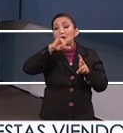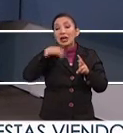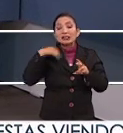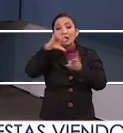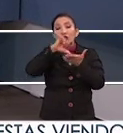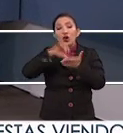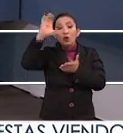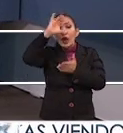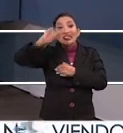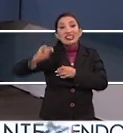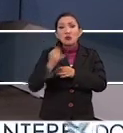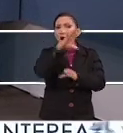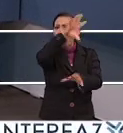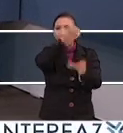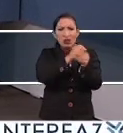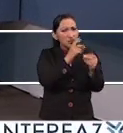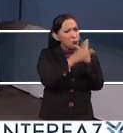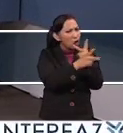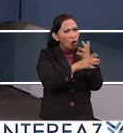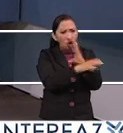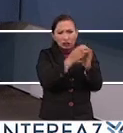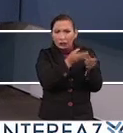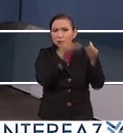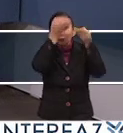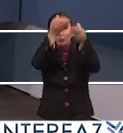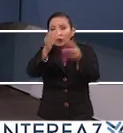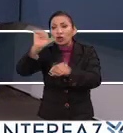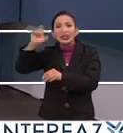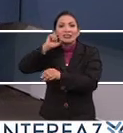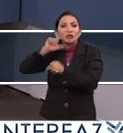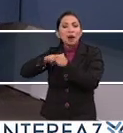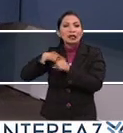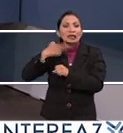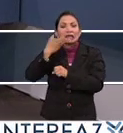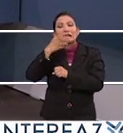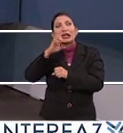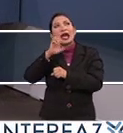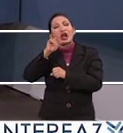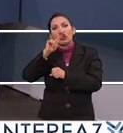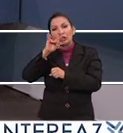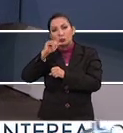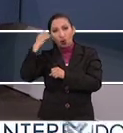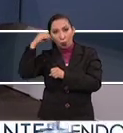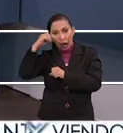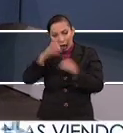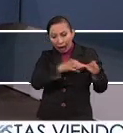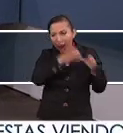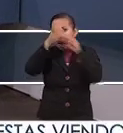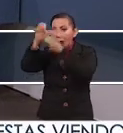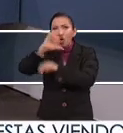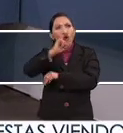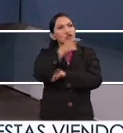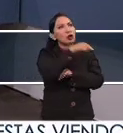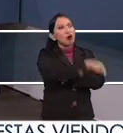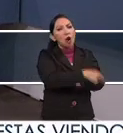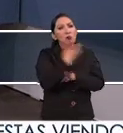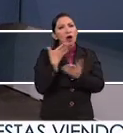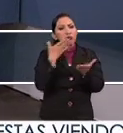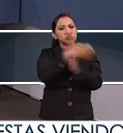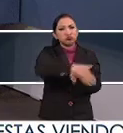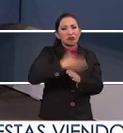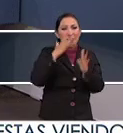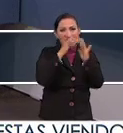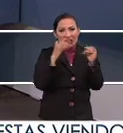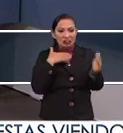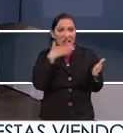Centro Cultural Tijuana, completa, otra exposición sobre sexualidad y erotismo en Oaxaca, otra sobre la intervención